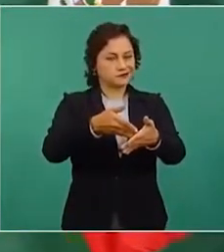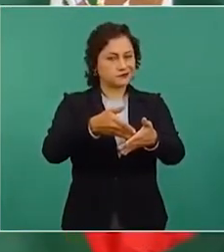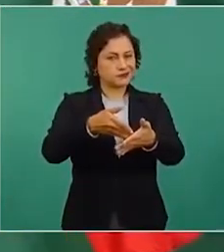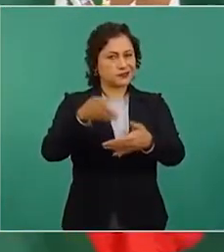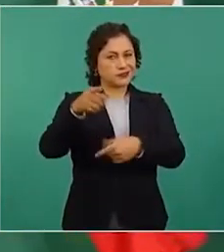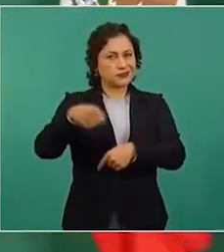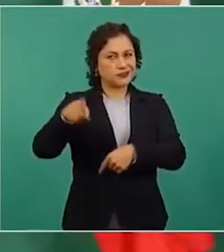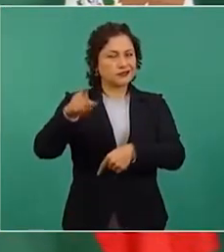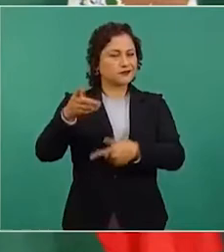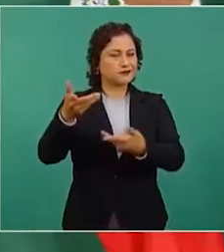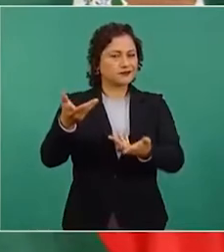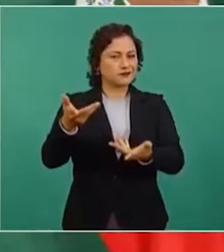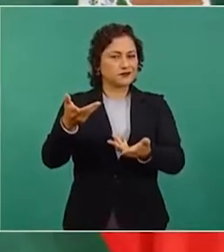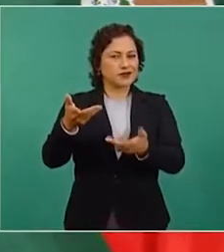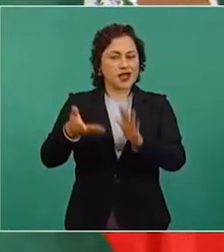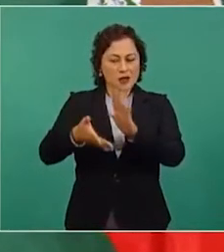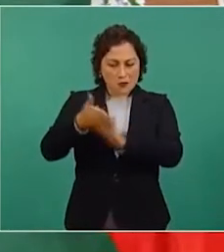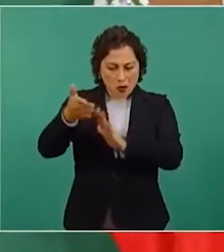las obras.